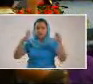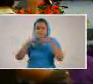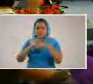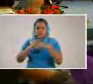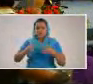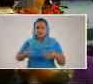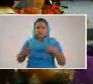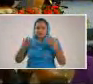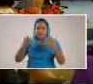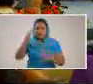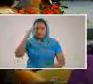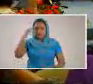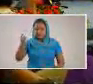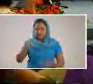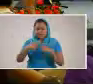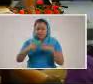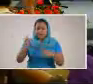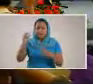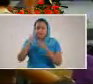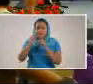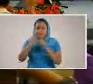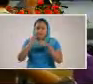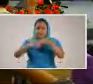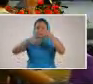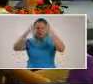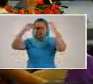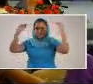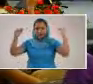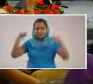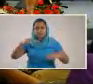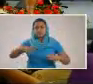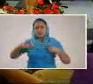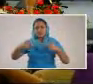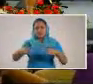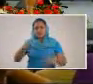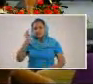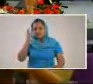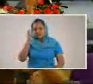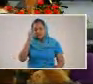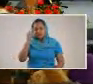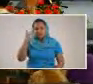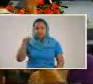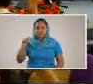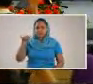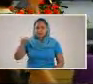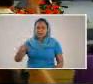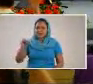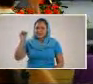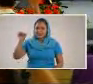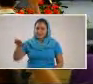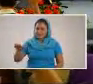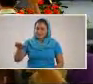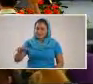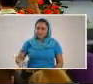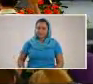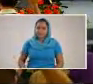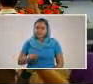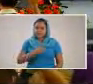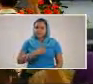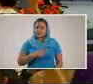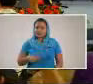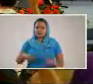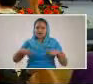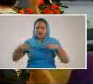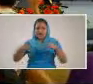gracias por la palabra, Señor de los cielos, que hemos escuchado. Pero no se va a quedar ahí, Señor, solo en